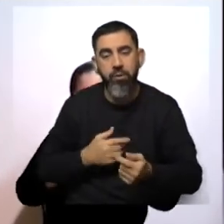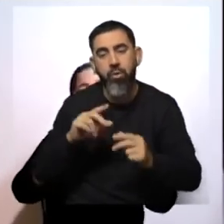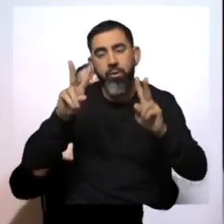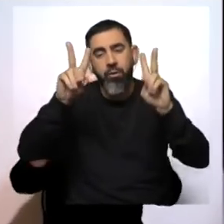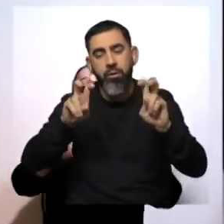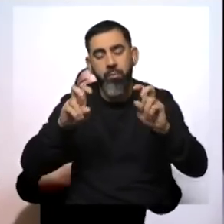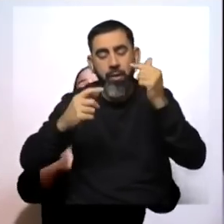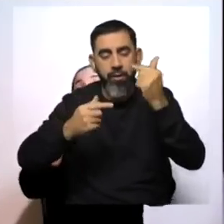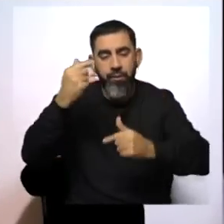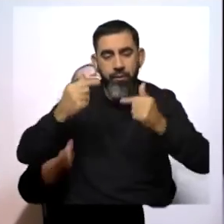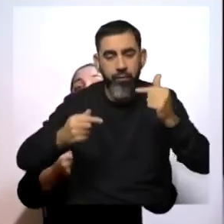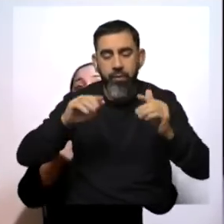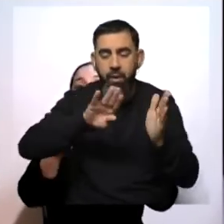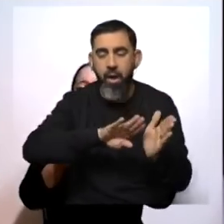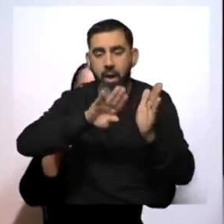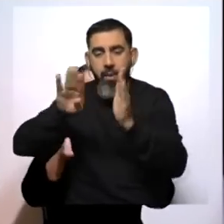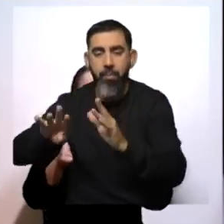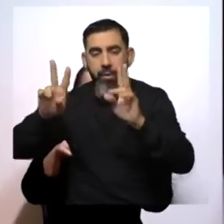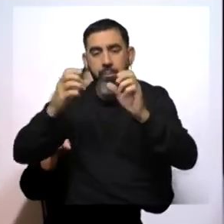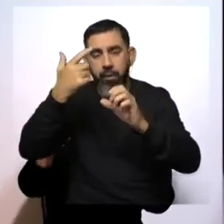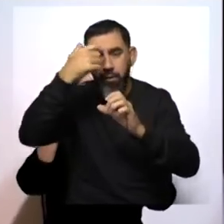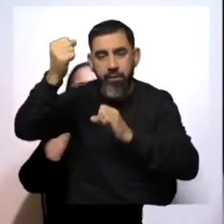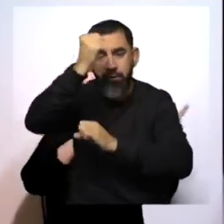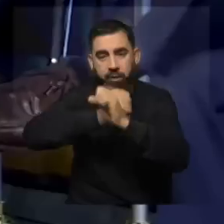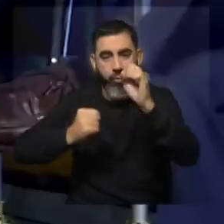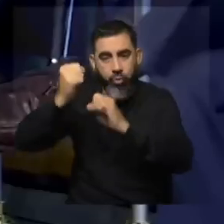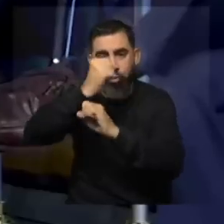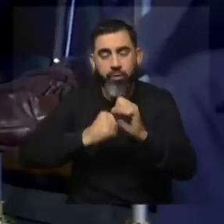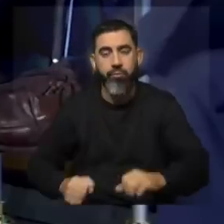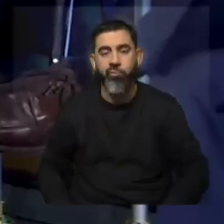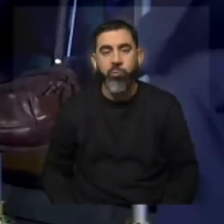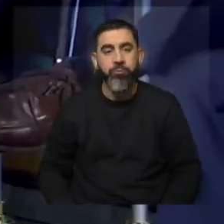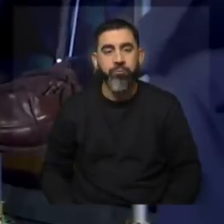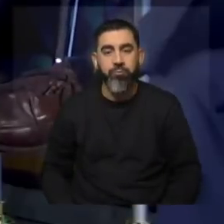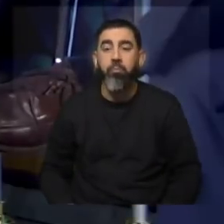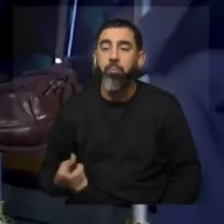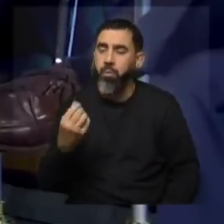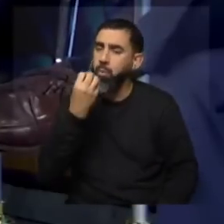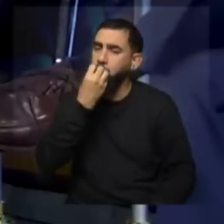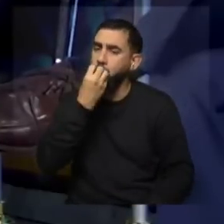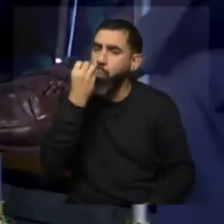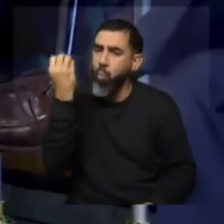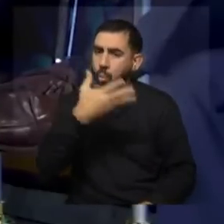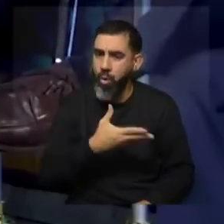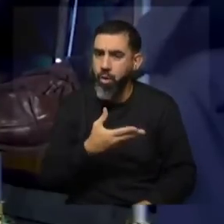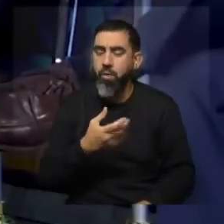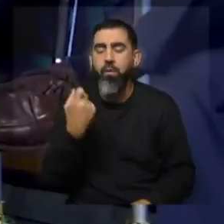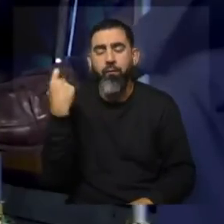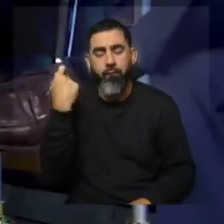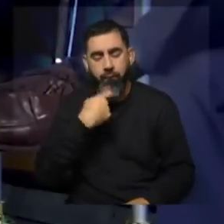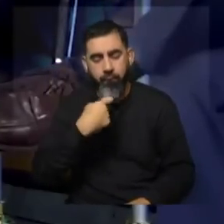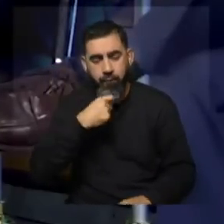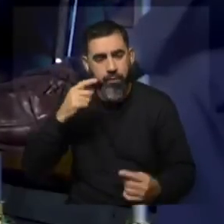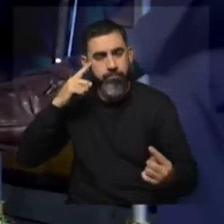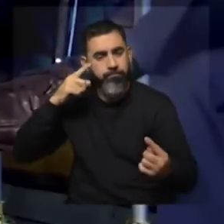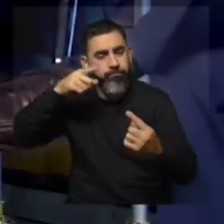otros temas que que además trascienden a la tecnología Pero ha sido muy bueno creo que es algo que nos hace falta a todos también poner